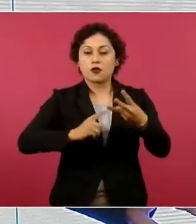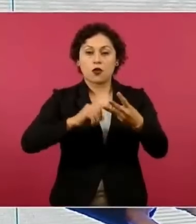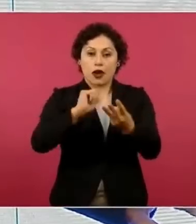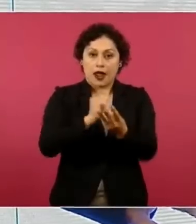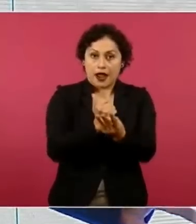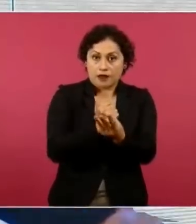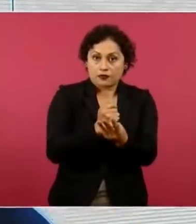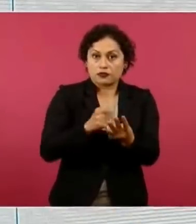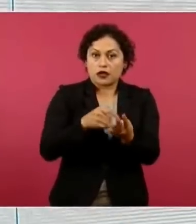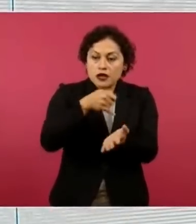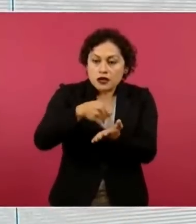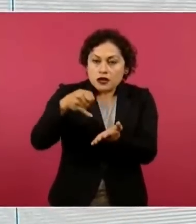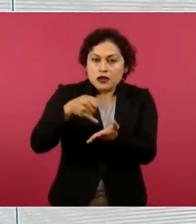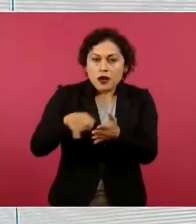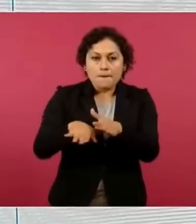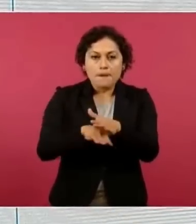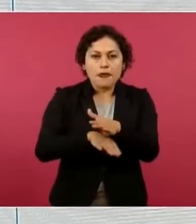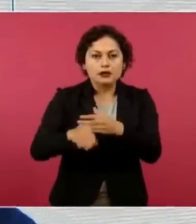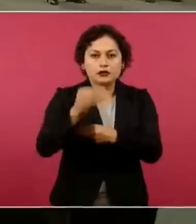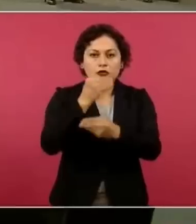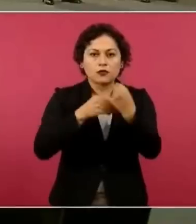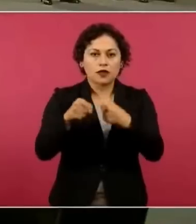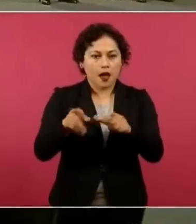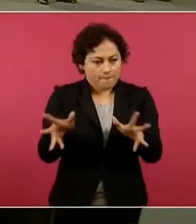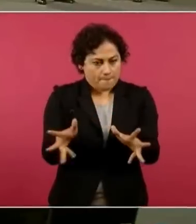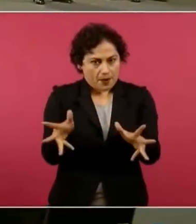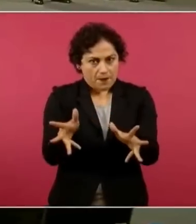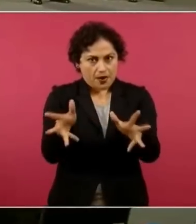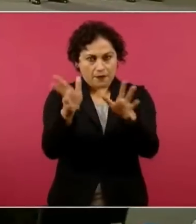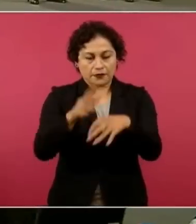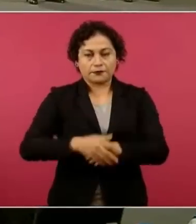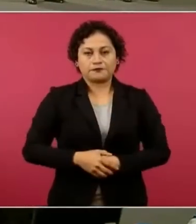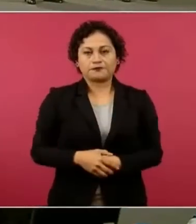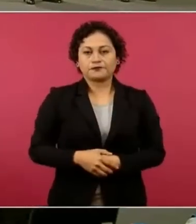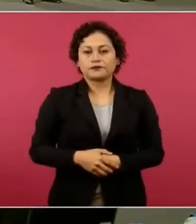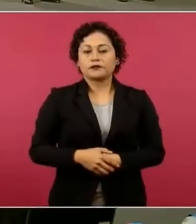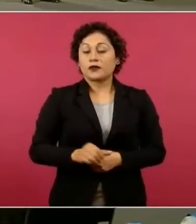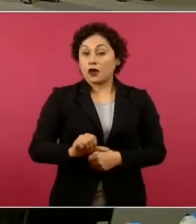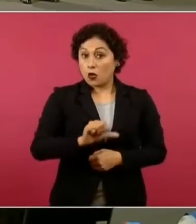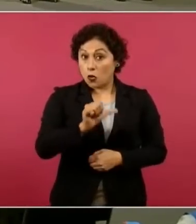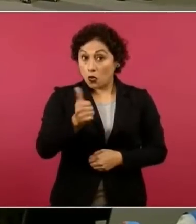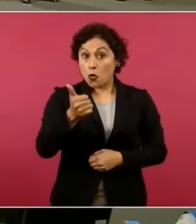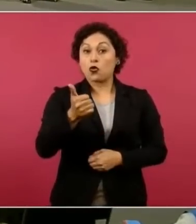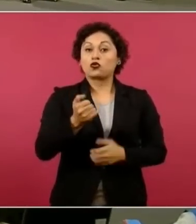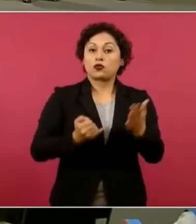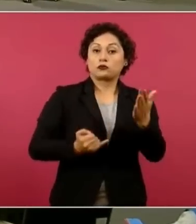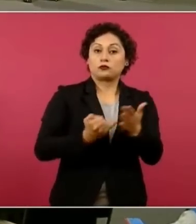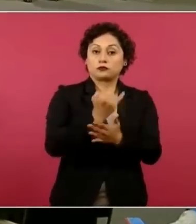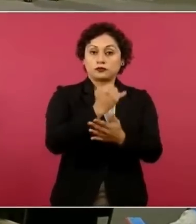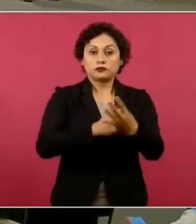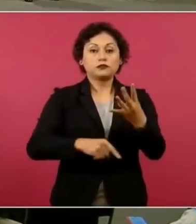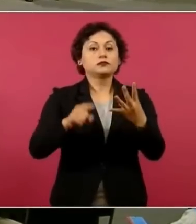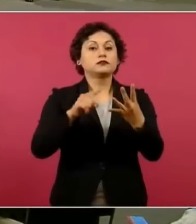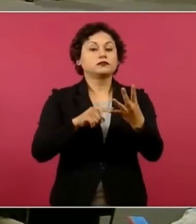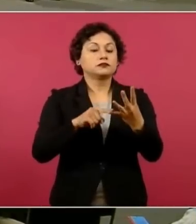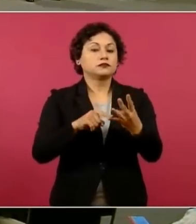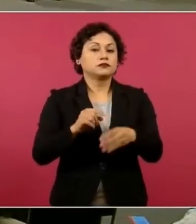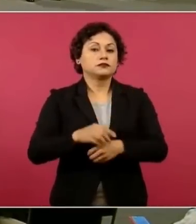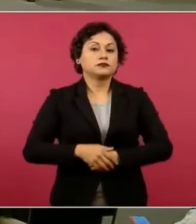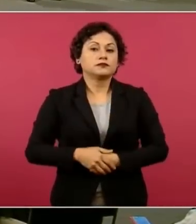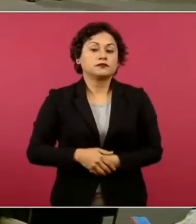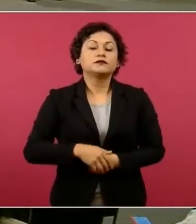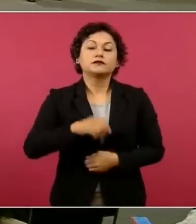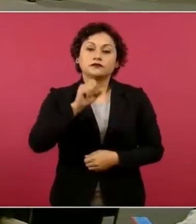básicos. Entonces, además de esto, también